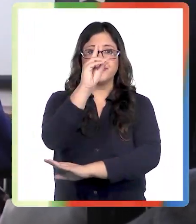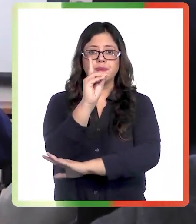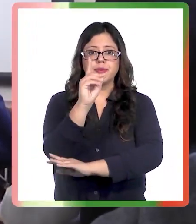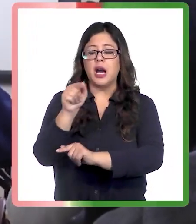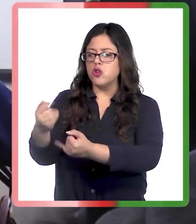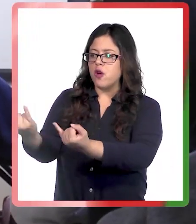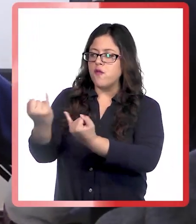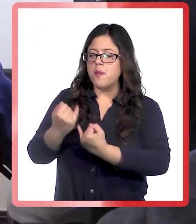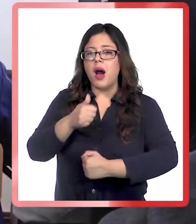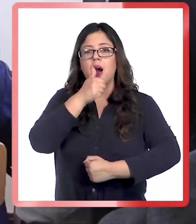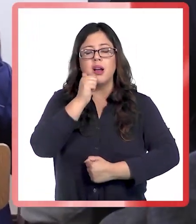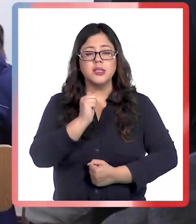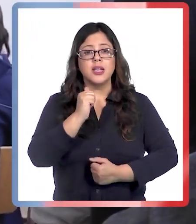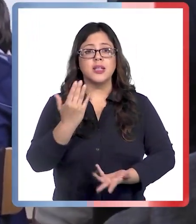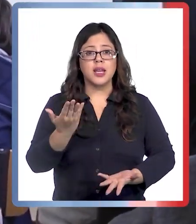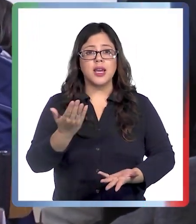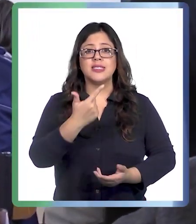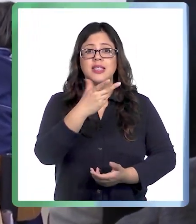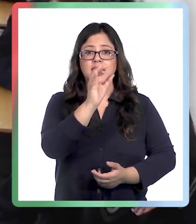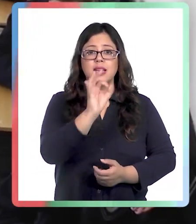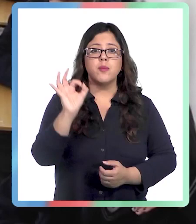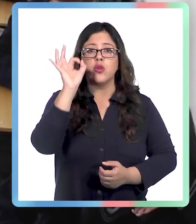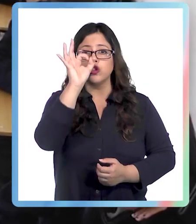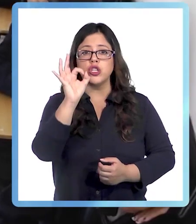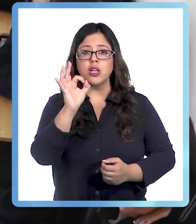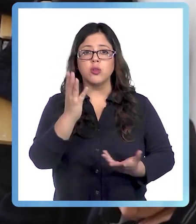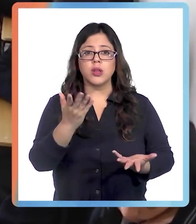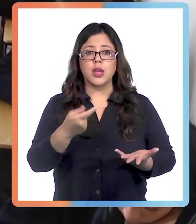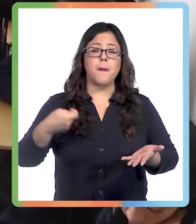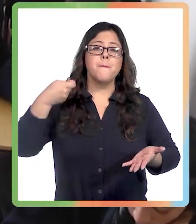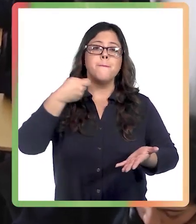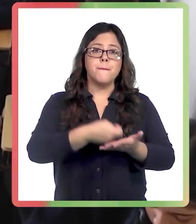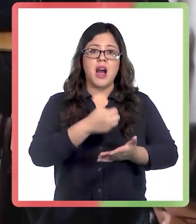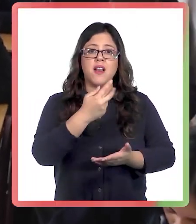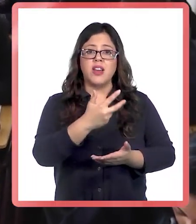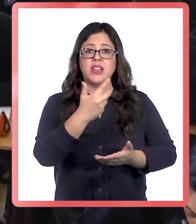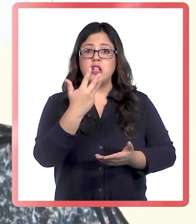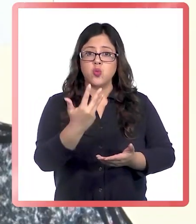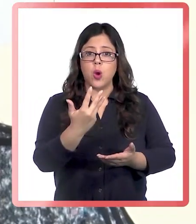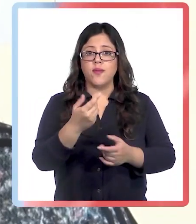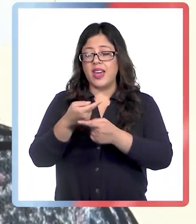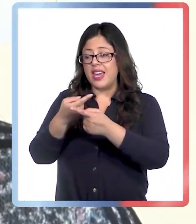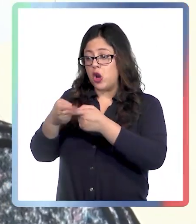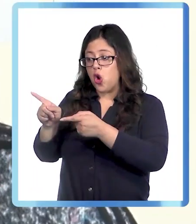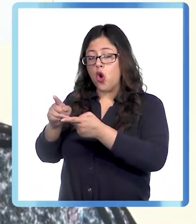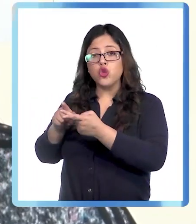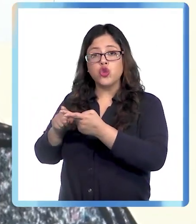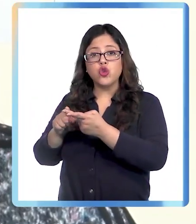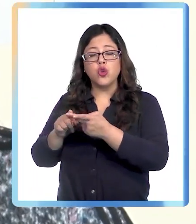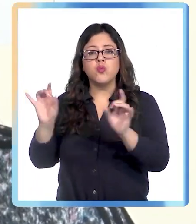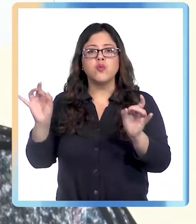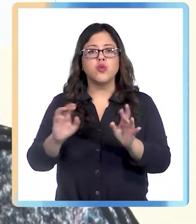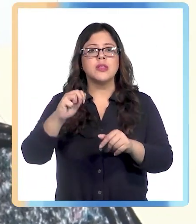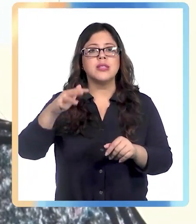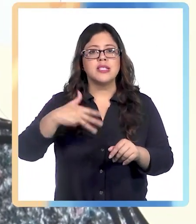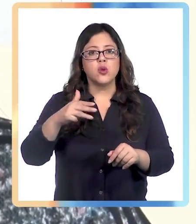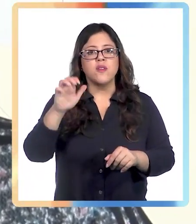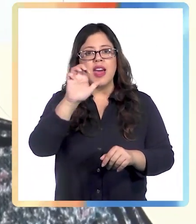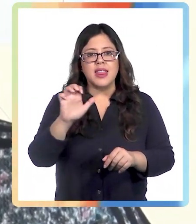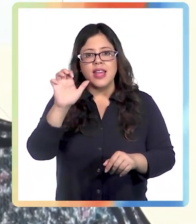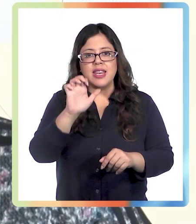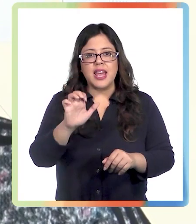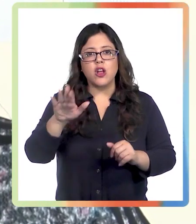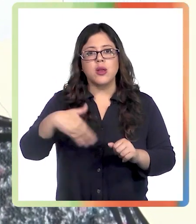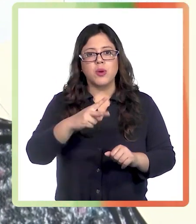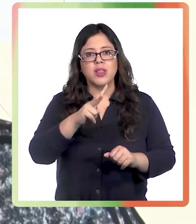de ayer que el 70% va a ser cancelado ahora el 29 y que el restante posiblemente el 19 de enero, después de 25